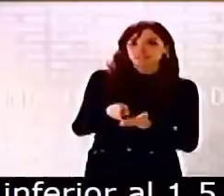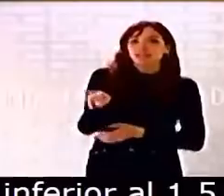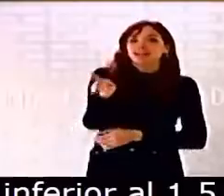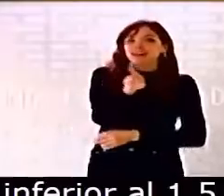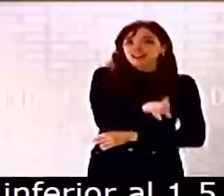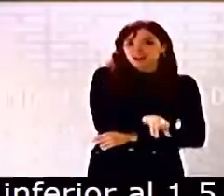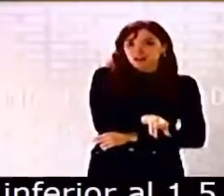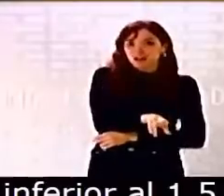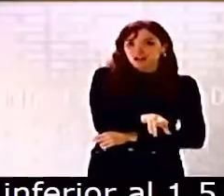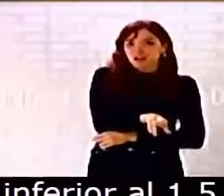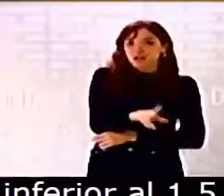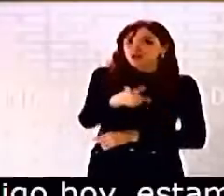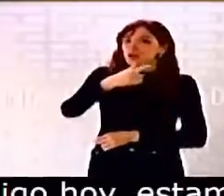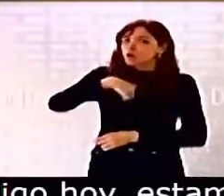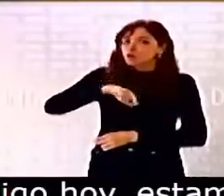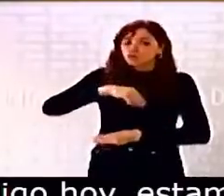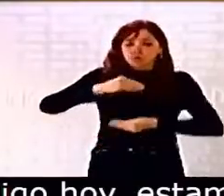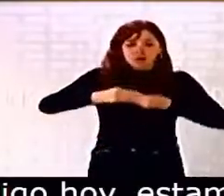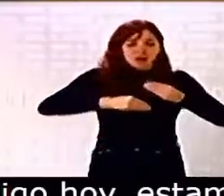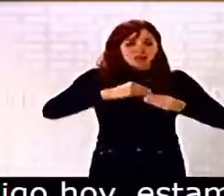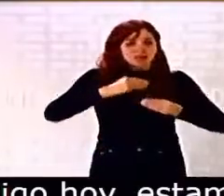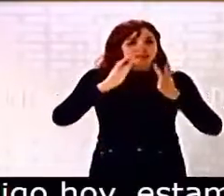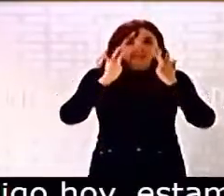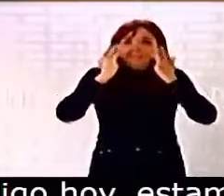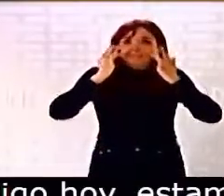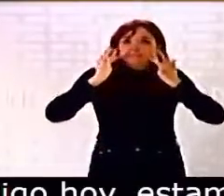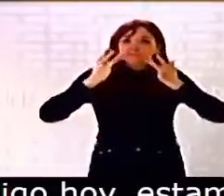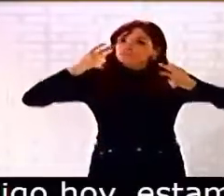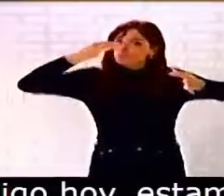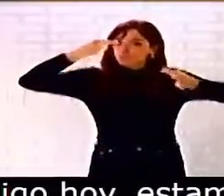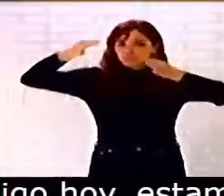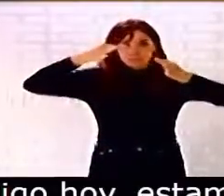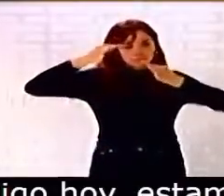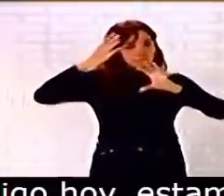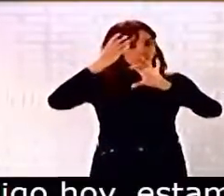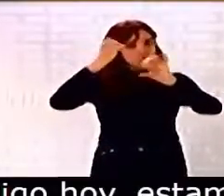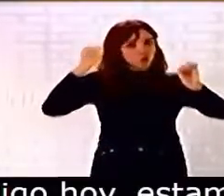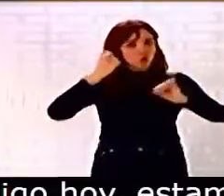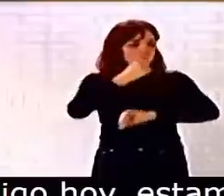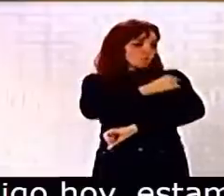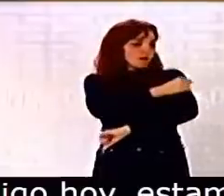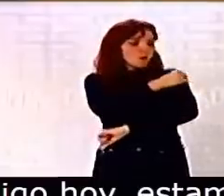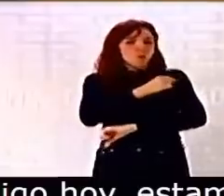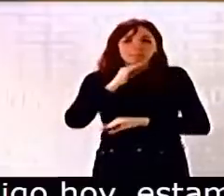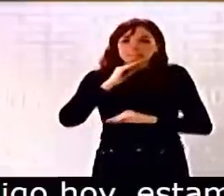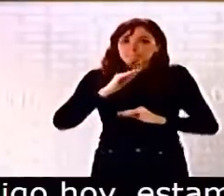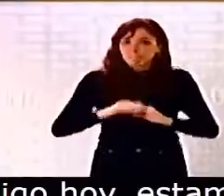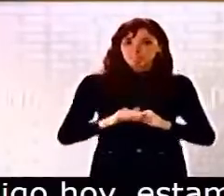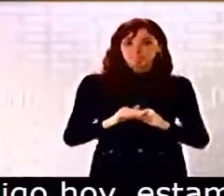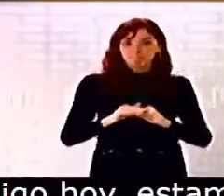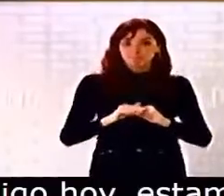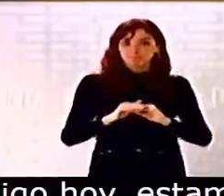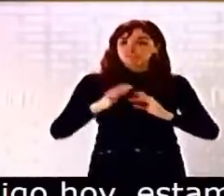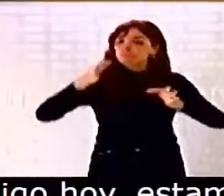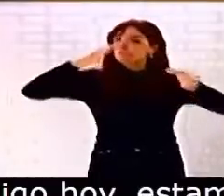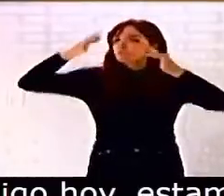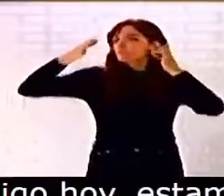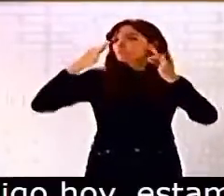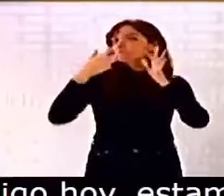Estamos siendo muy estrictos en el protocolo de vacunación. Ser estrictos significa